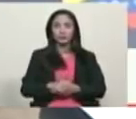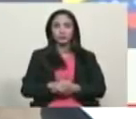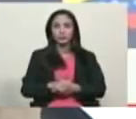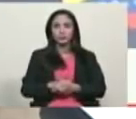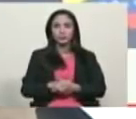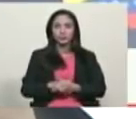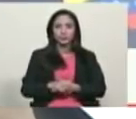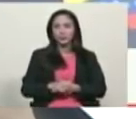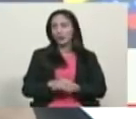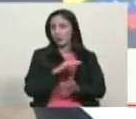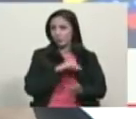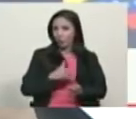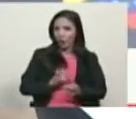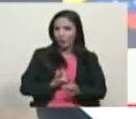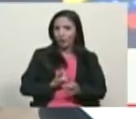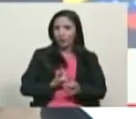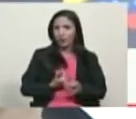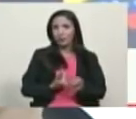Podrá dibujarla.